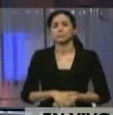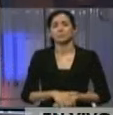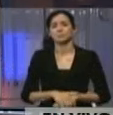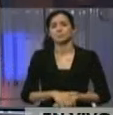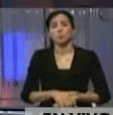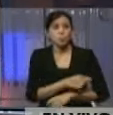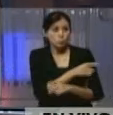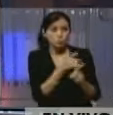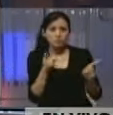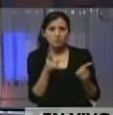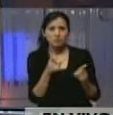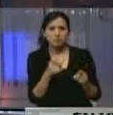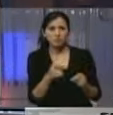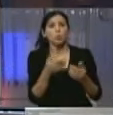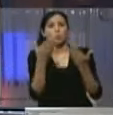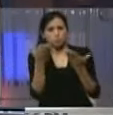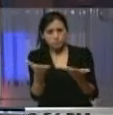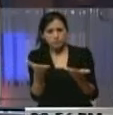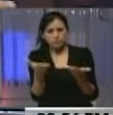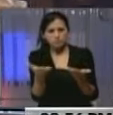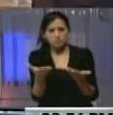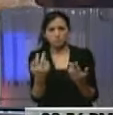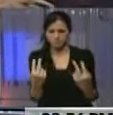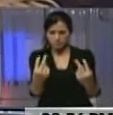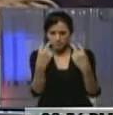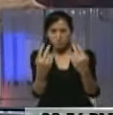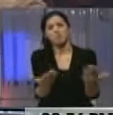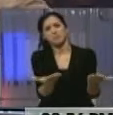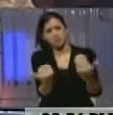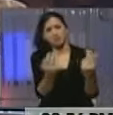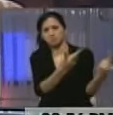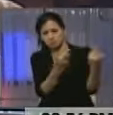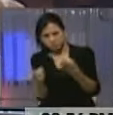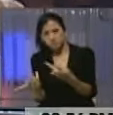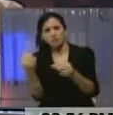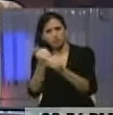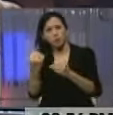Inclusive ustedes, vengan para acá. Vengan para acá a trabajar.